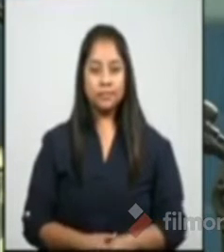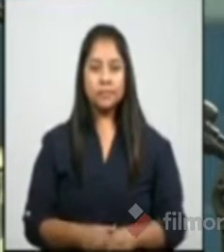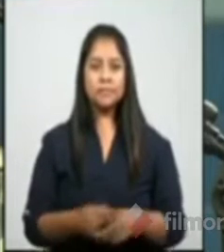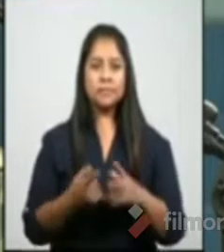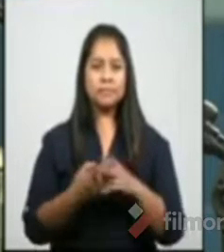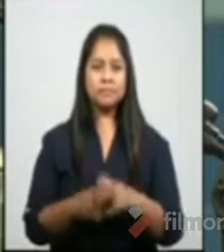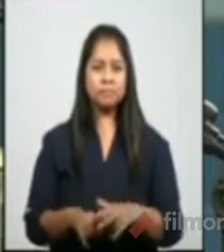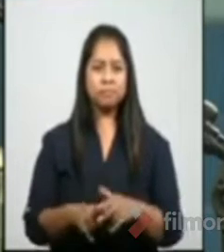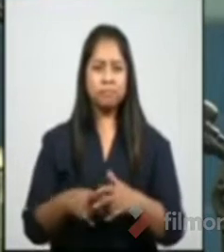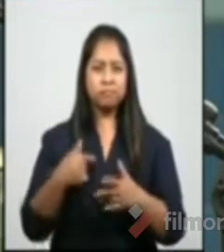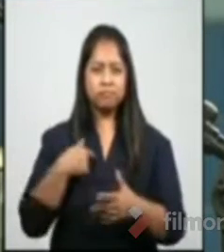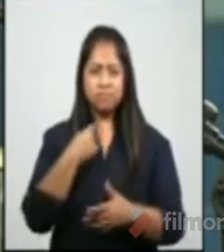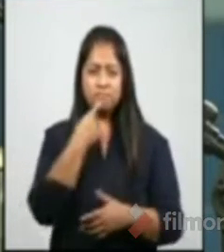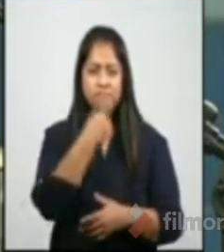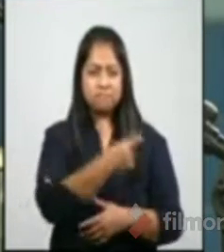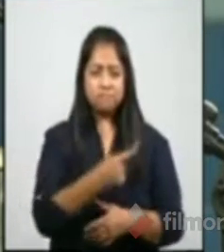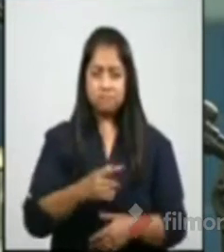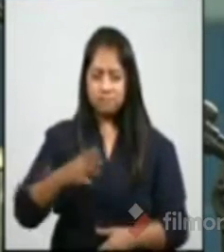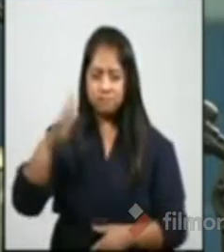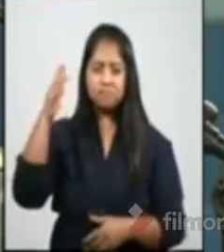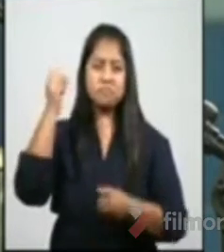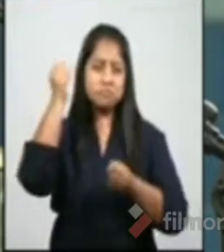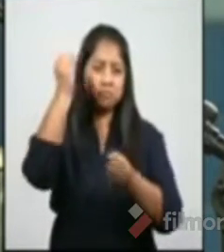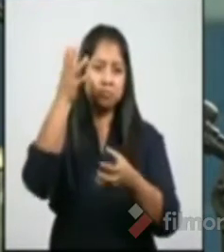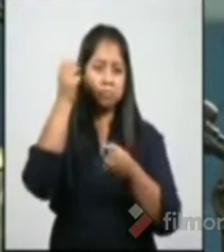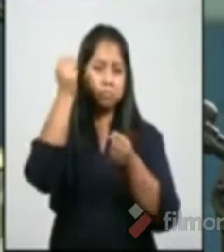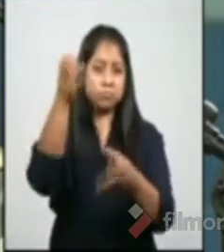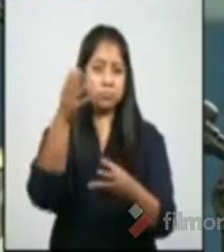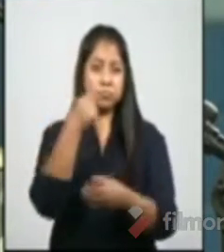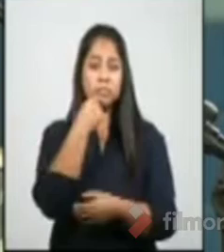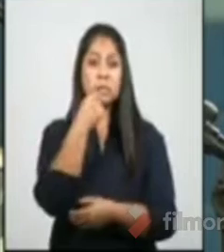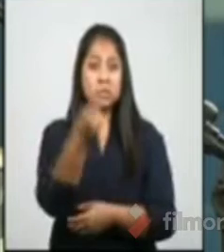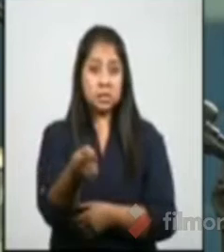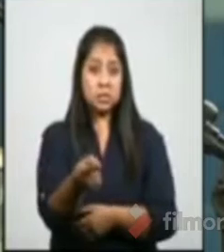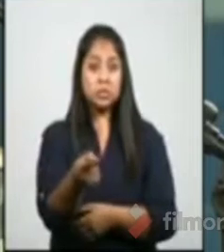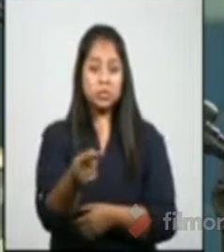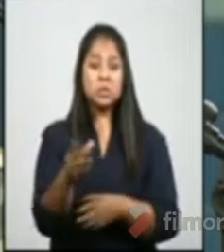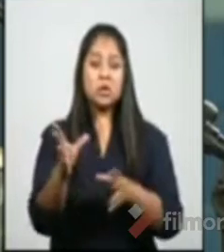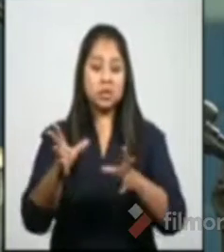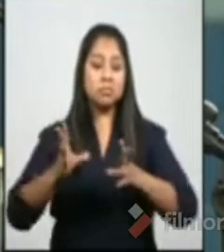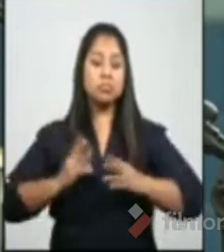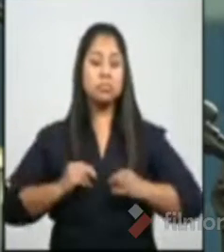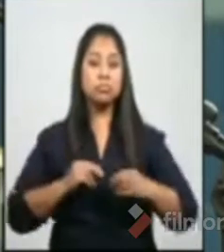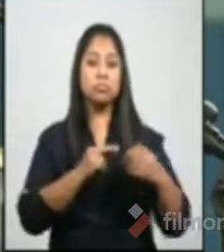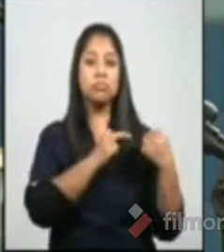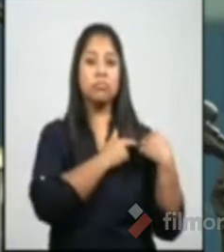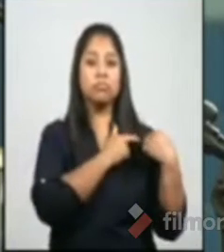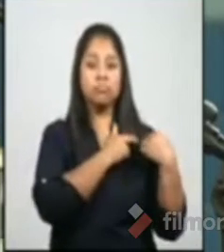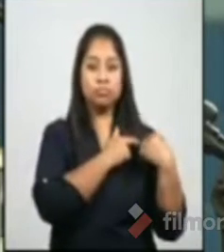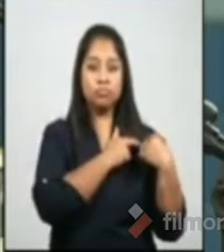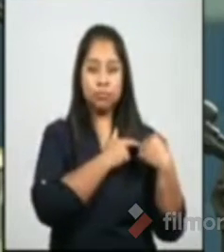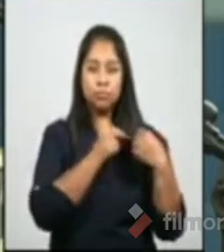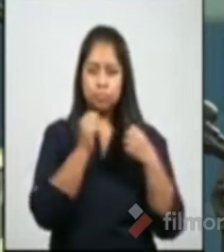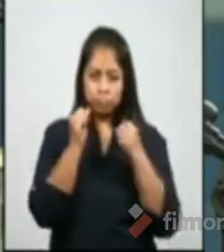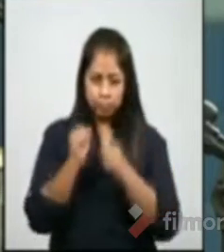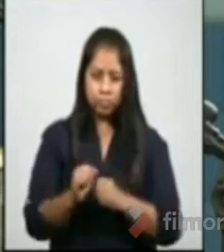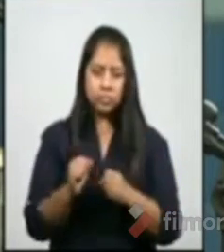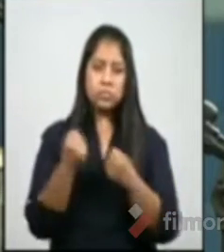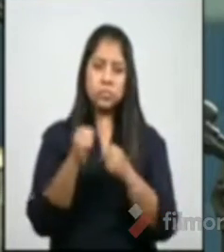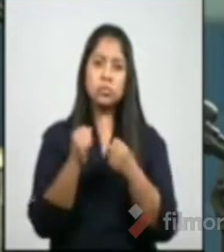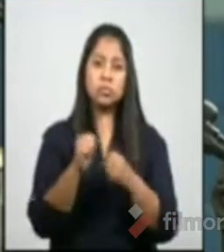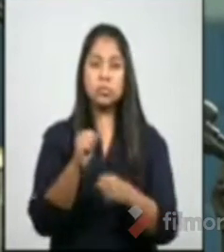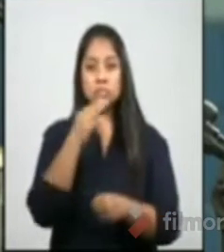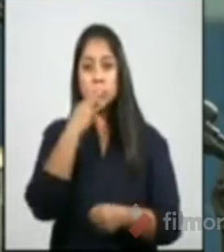empeñó su palabra, empeñó un compromiso de poder hacer